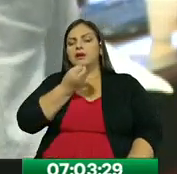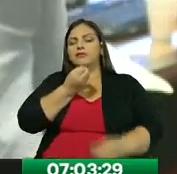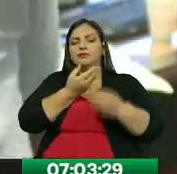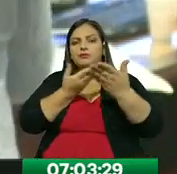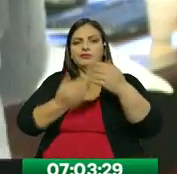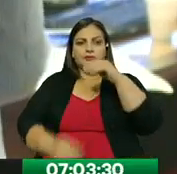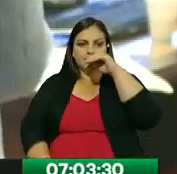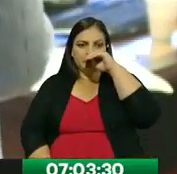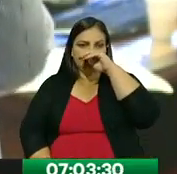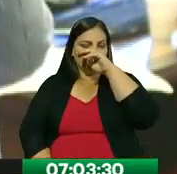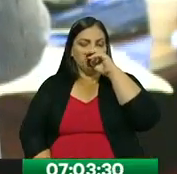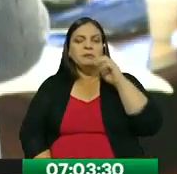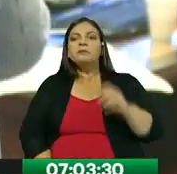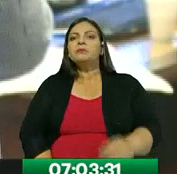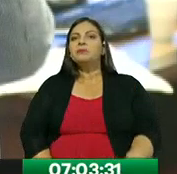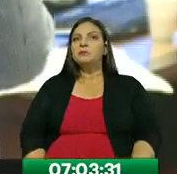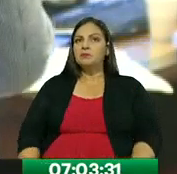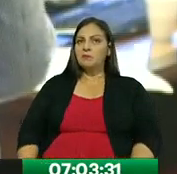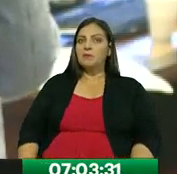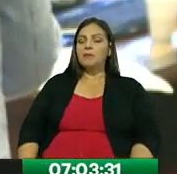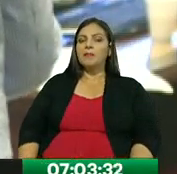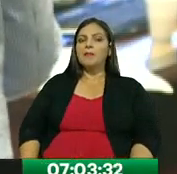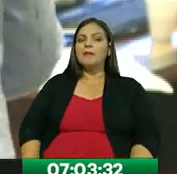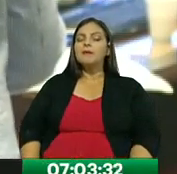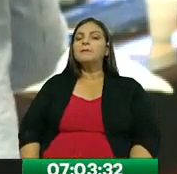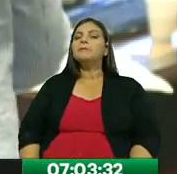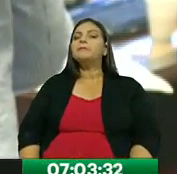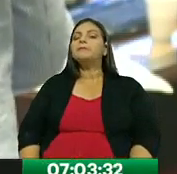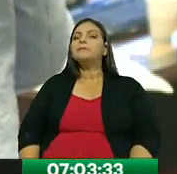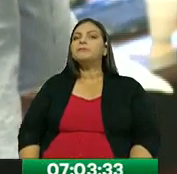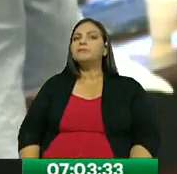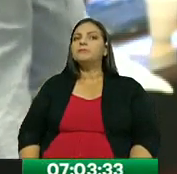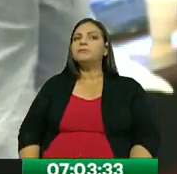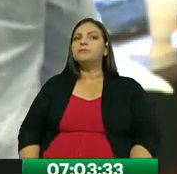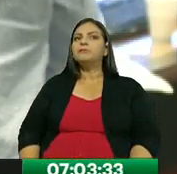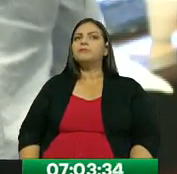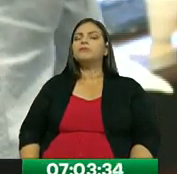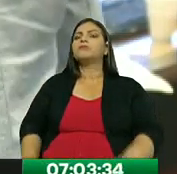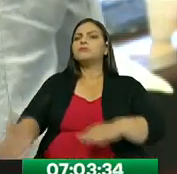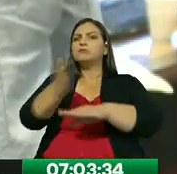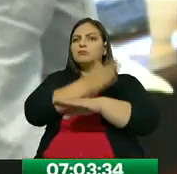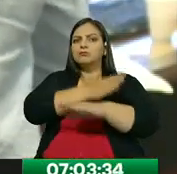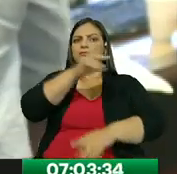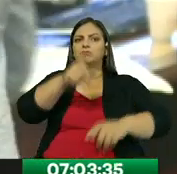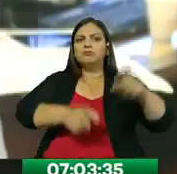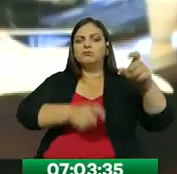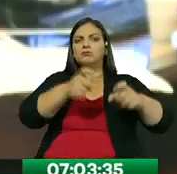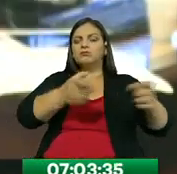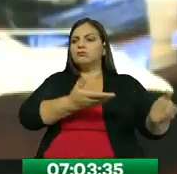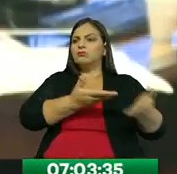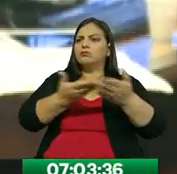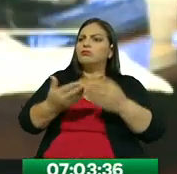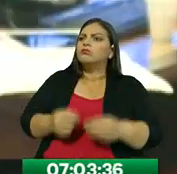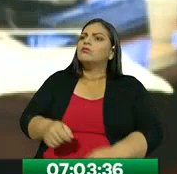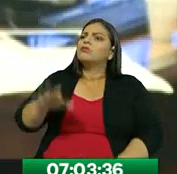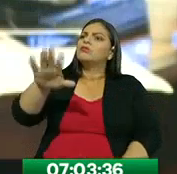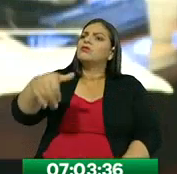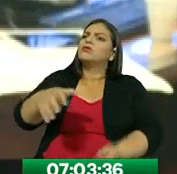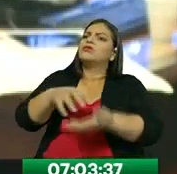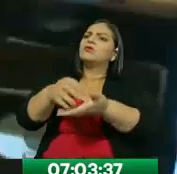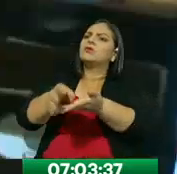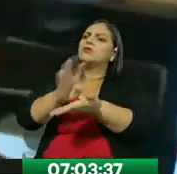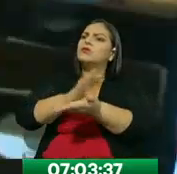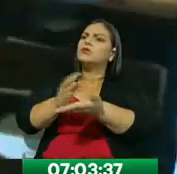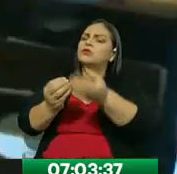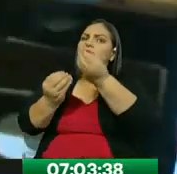comunicación comunitario, mismos que han sido reclamados en diversas oportunidades por quienes forman parte de los pueblos y